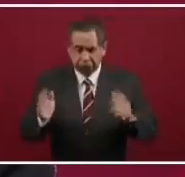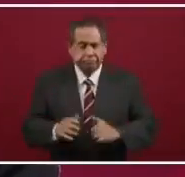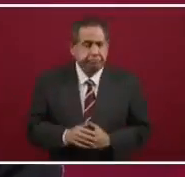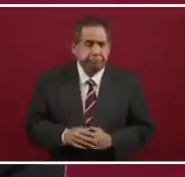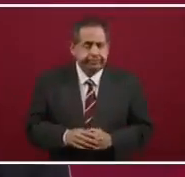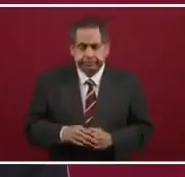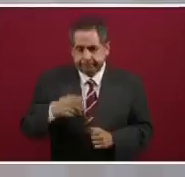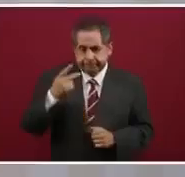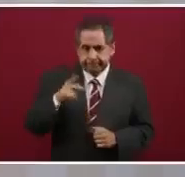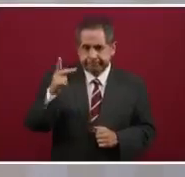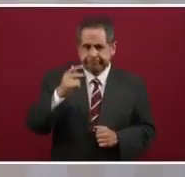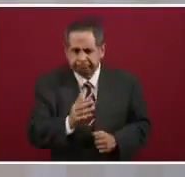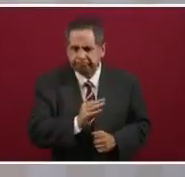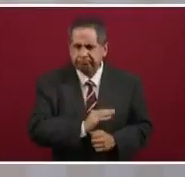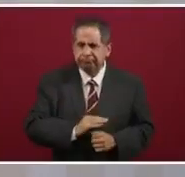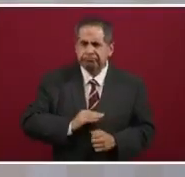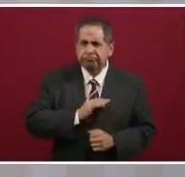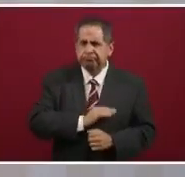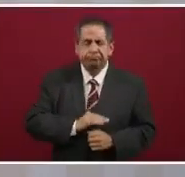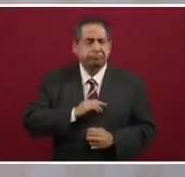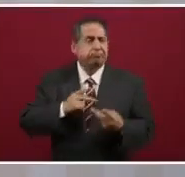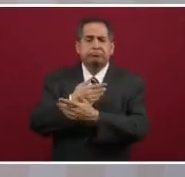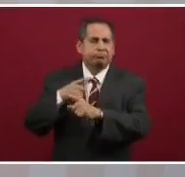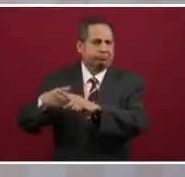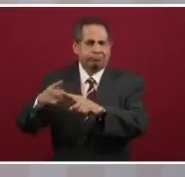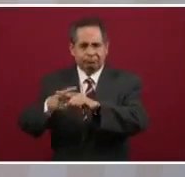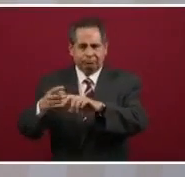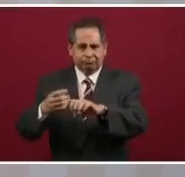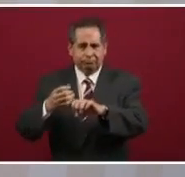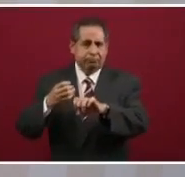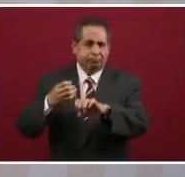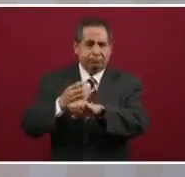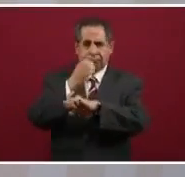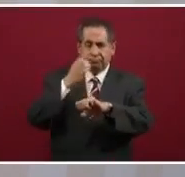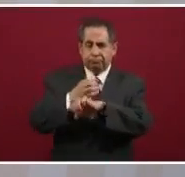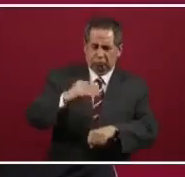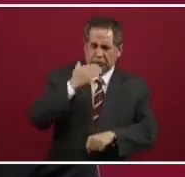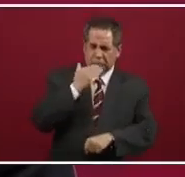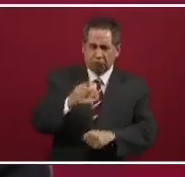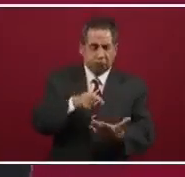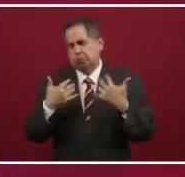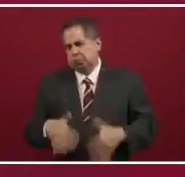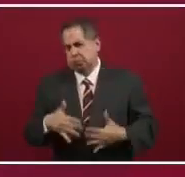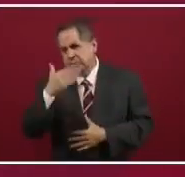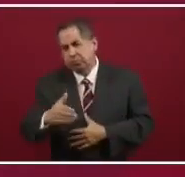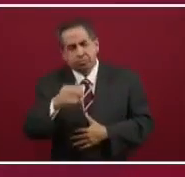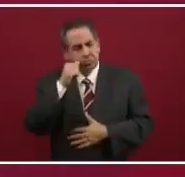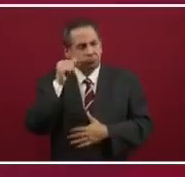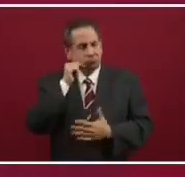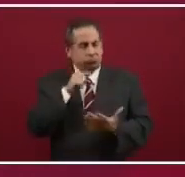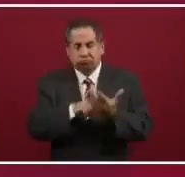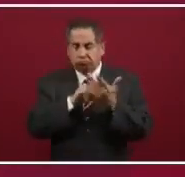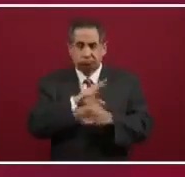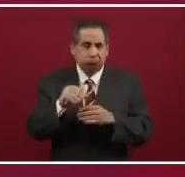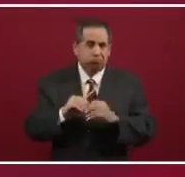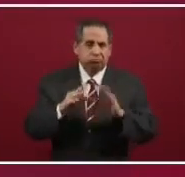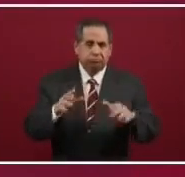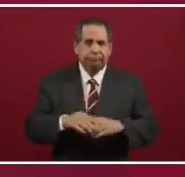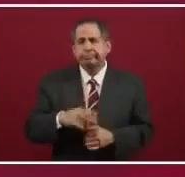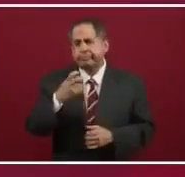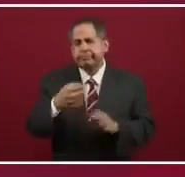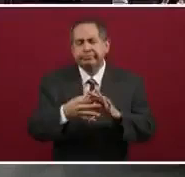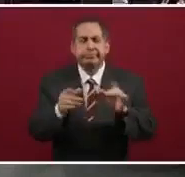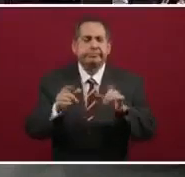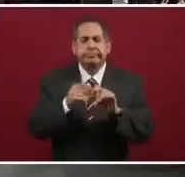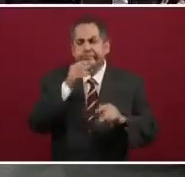pero felicidades a los ciudadanos por el comportamiento ejemplar del día de ayer. Eso es todo lo que puedo